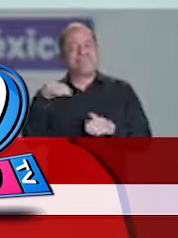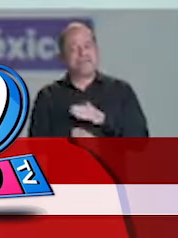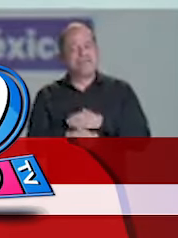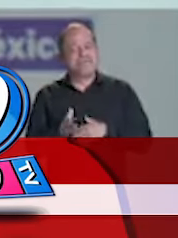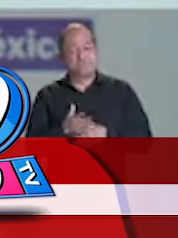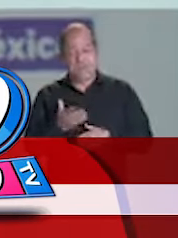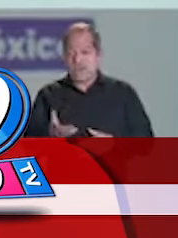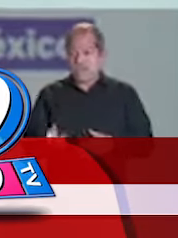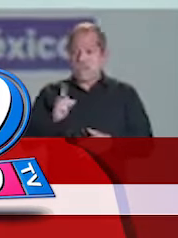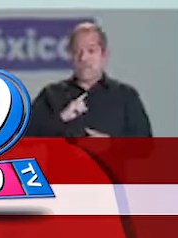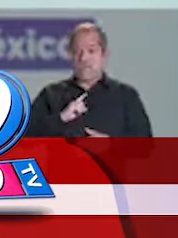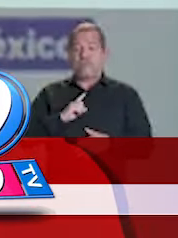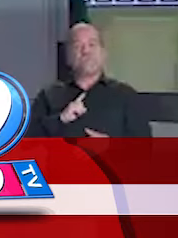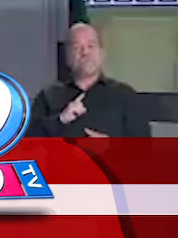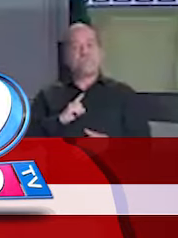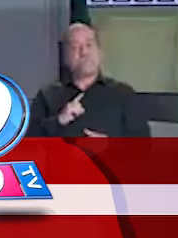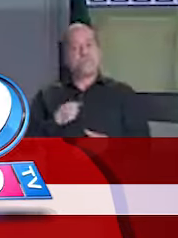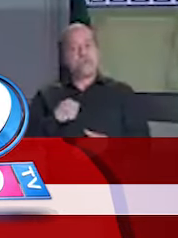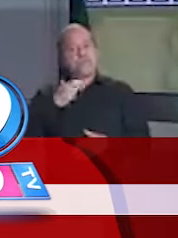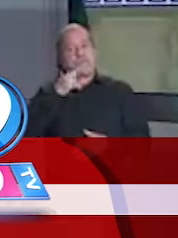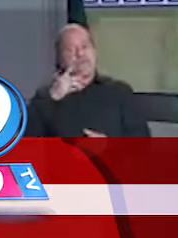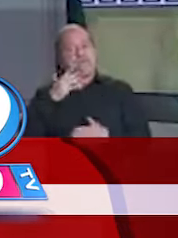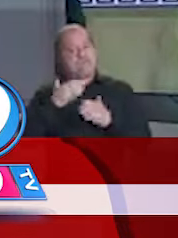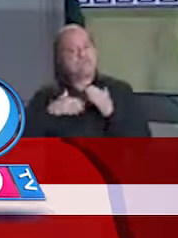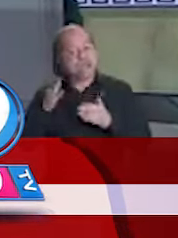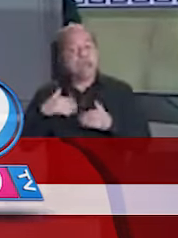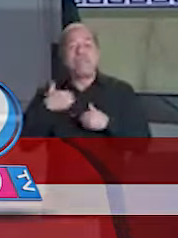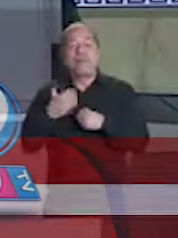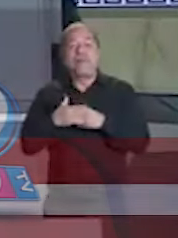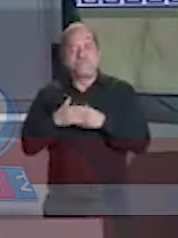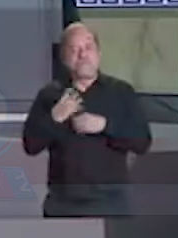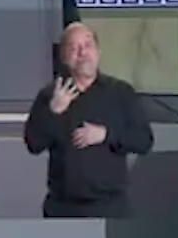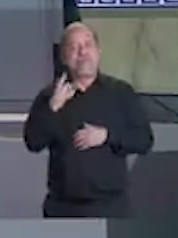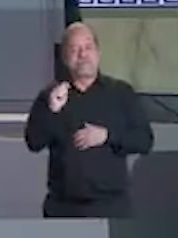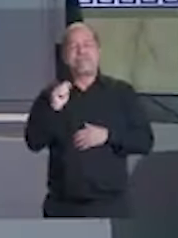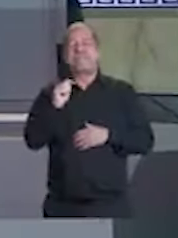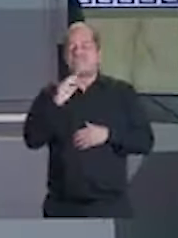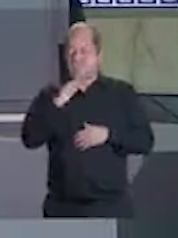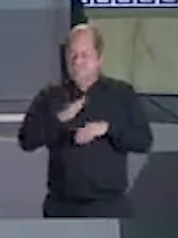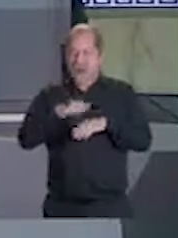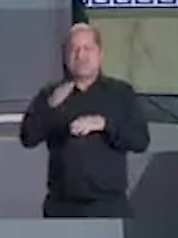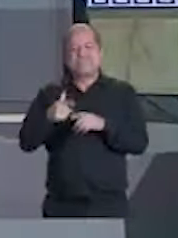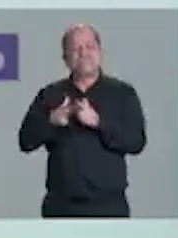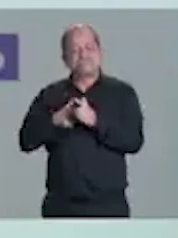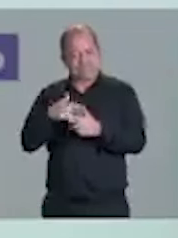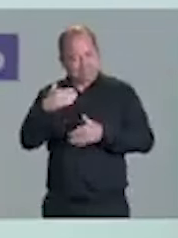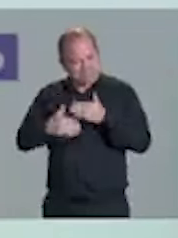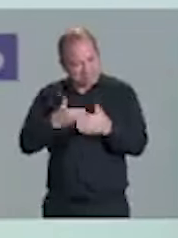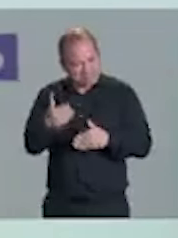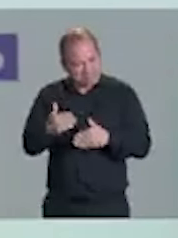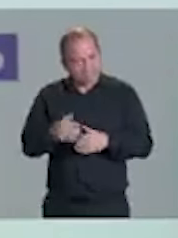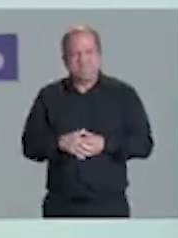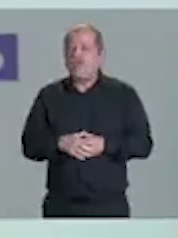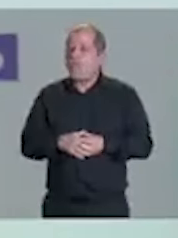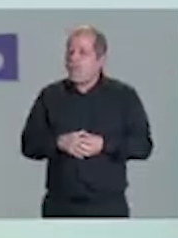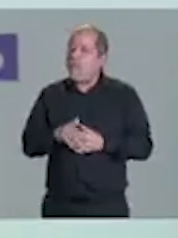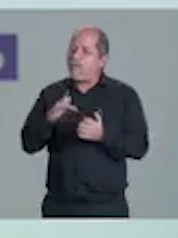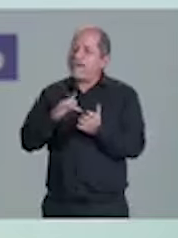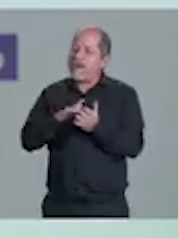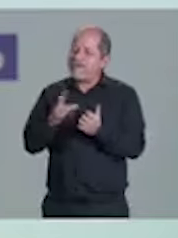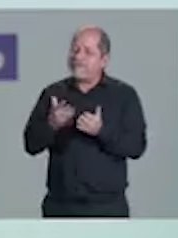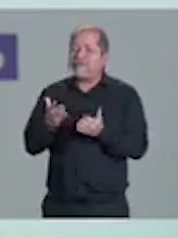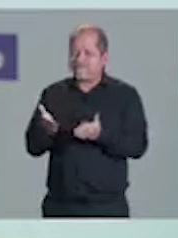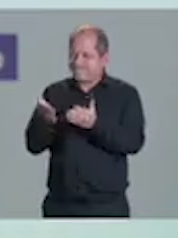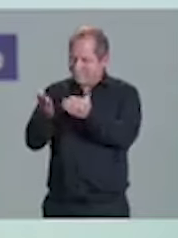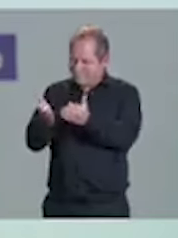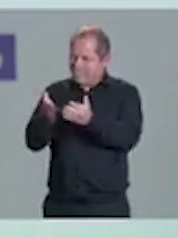transformación. Gracias, candidata. Es el turno ahora del candidato Jorge Maínez. Nosotros más que de crecimiento hablamos